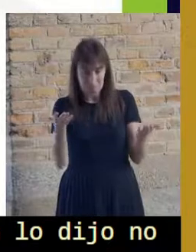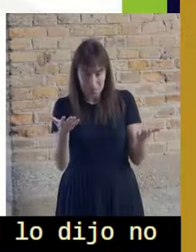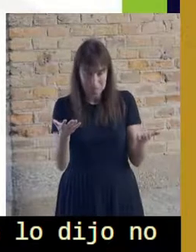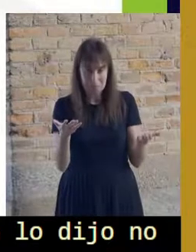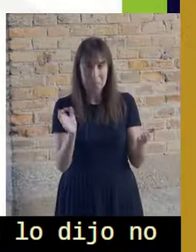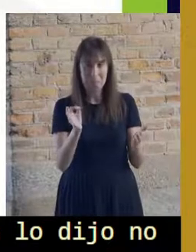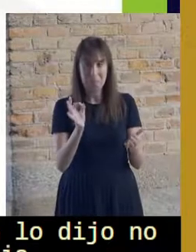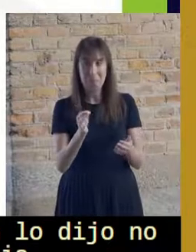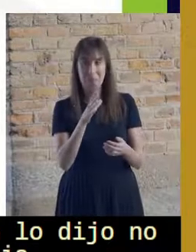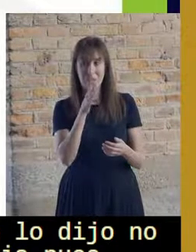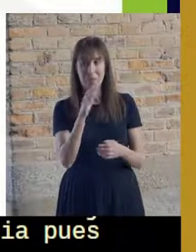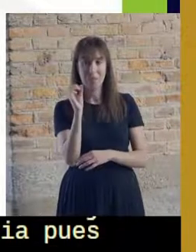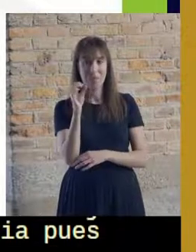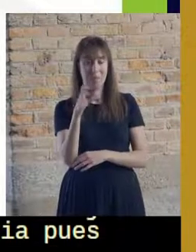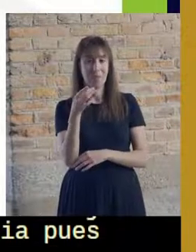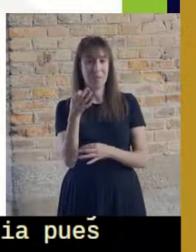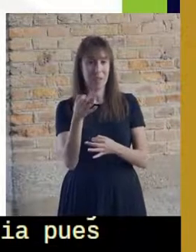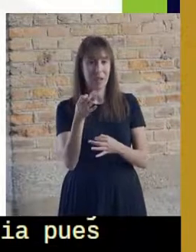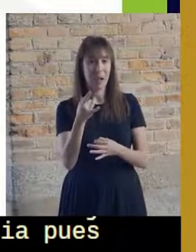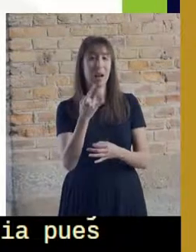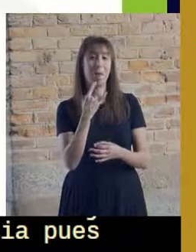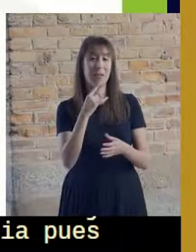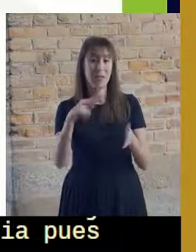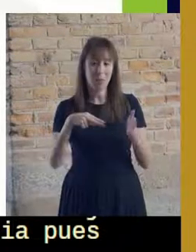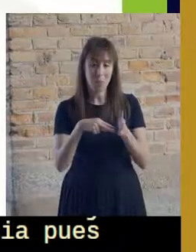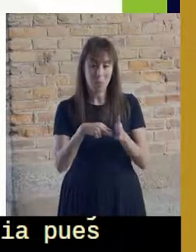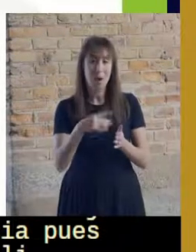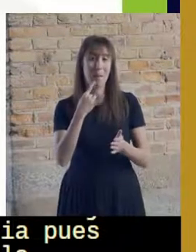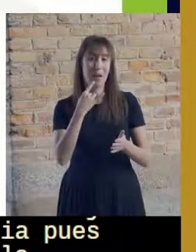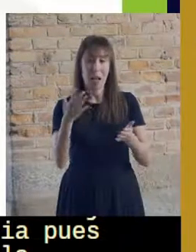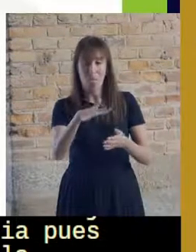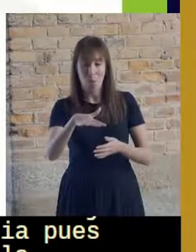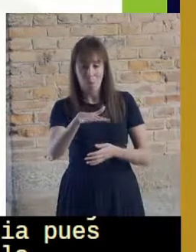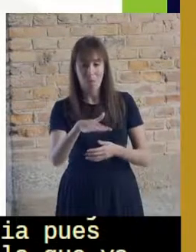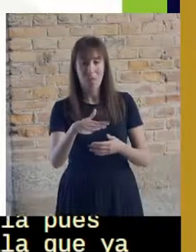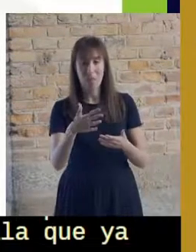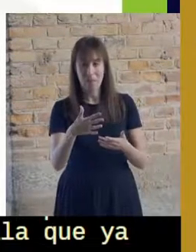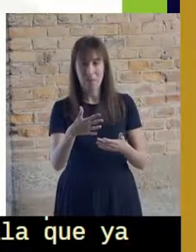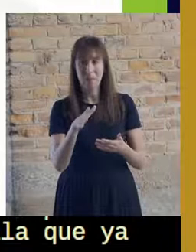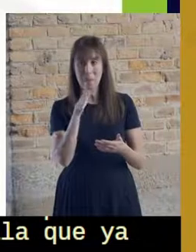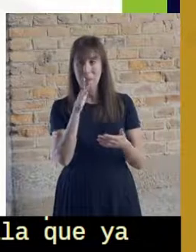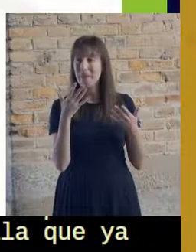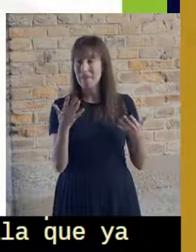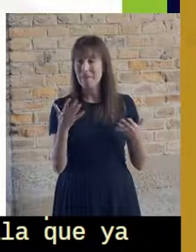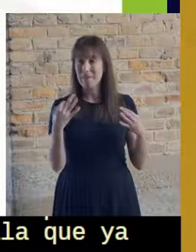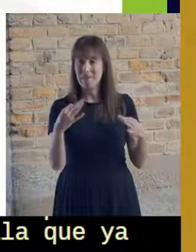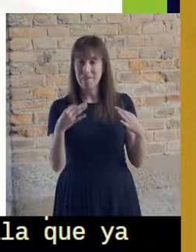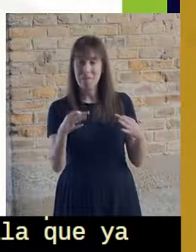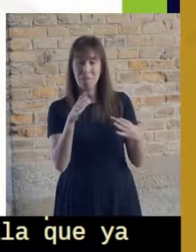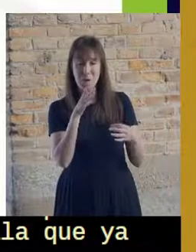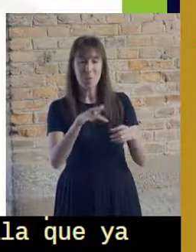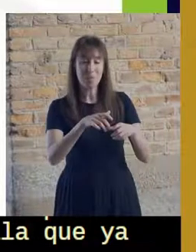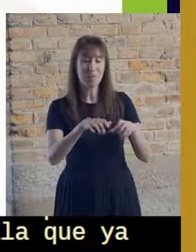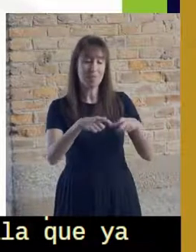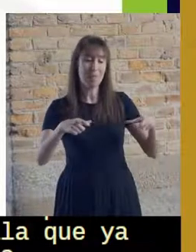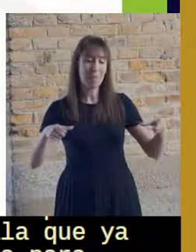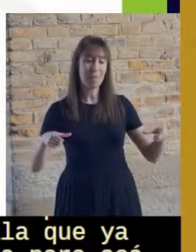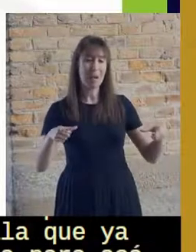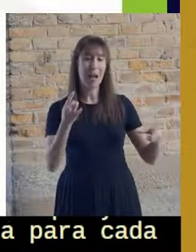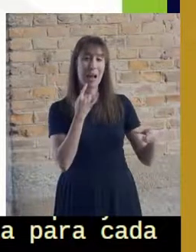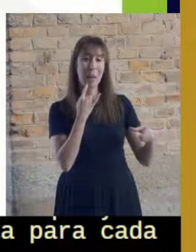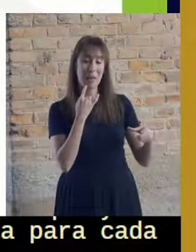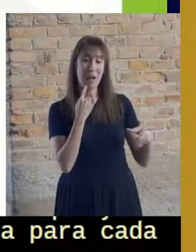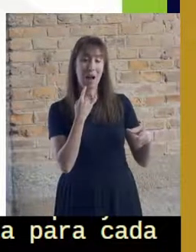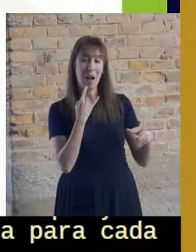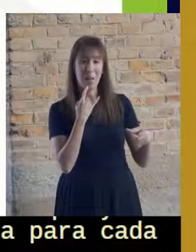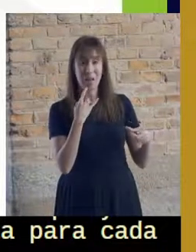veis en la ponencia pues tiene dónde se mete la batería donde se mete la pila que ya por normas ahora por nor general no cada vez va esa pila va cada vez